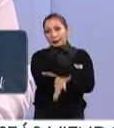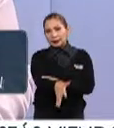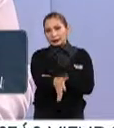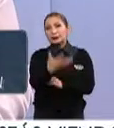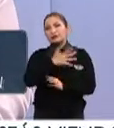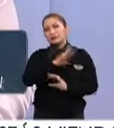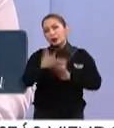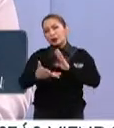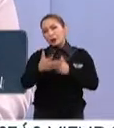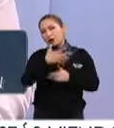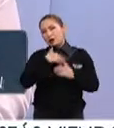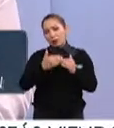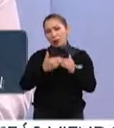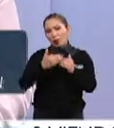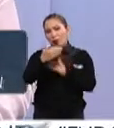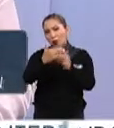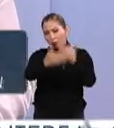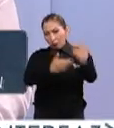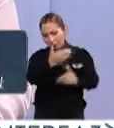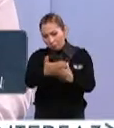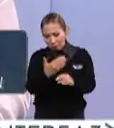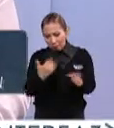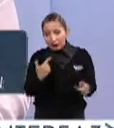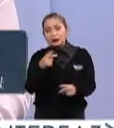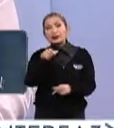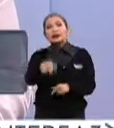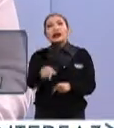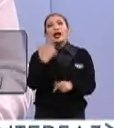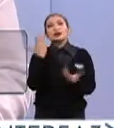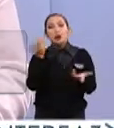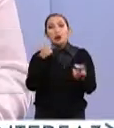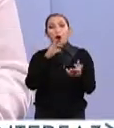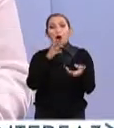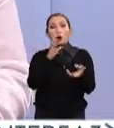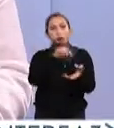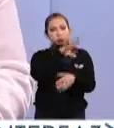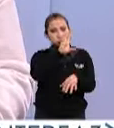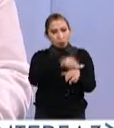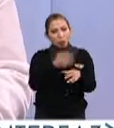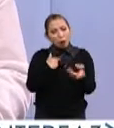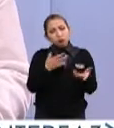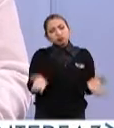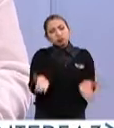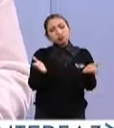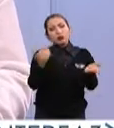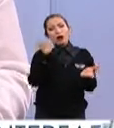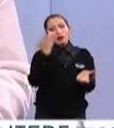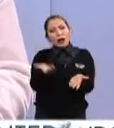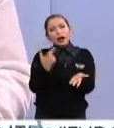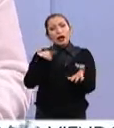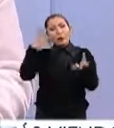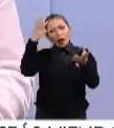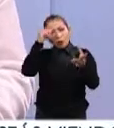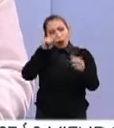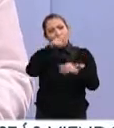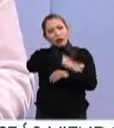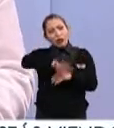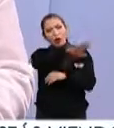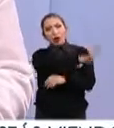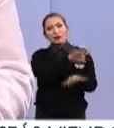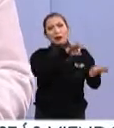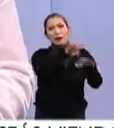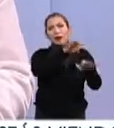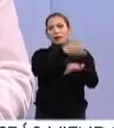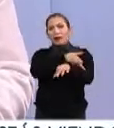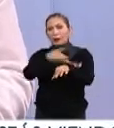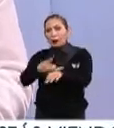Ya vamos un poquito adelantados. ¿Y en qué consiste? Bueno, es una política de intervención que busca promover la conciliación entre el ámbito de lo